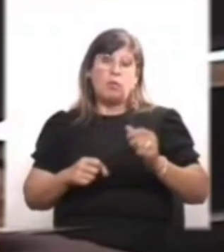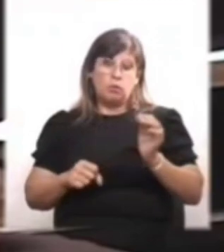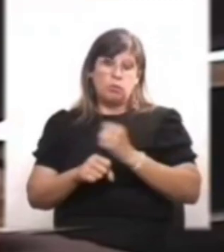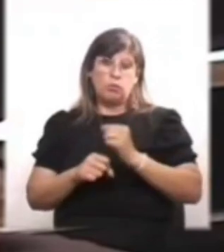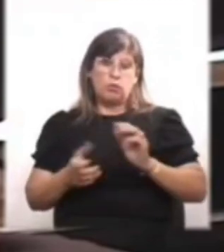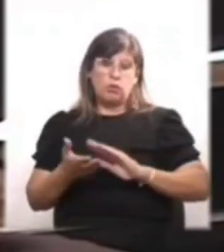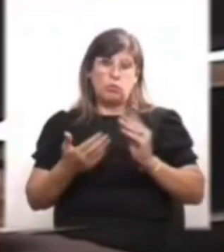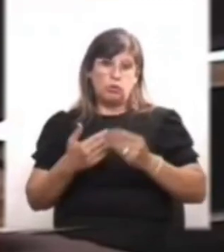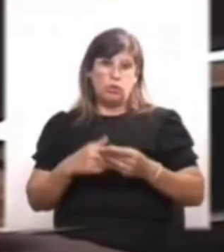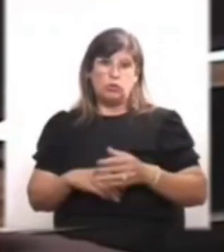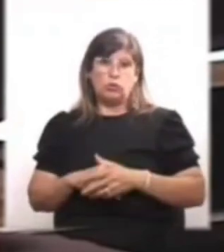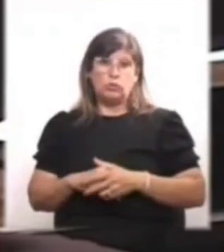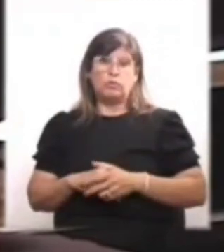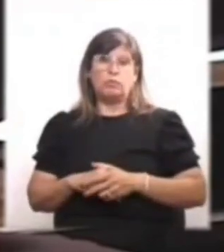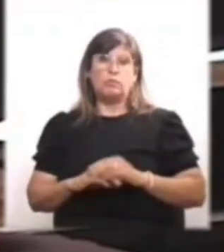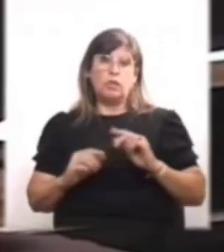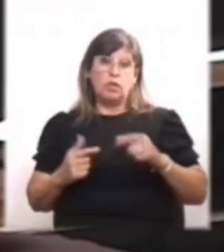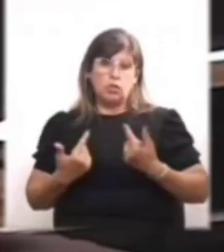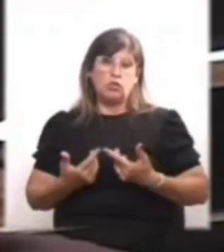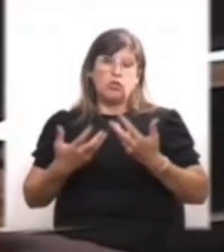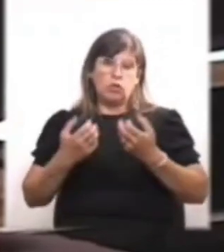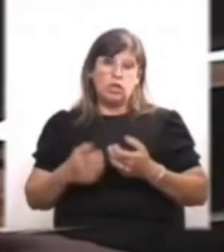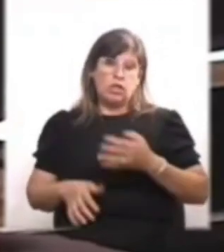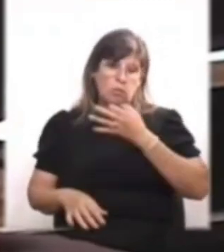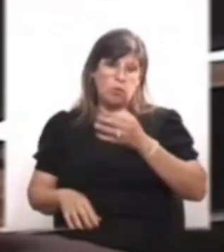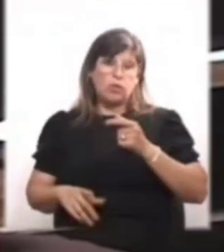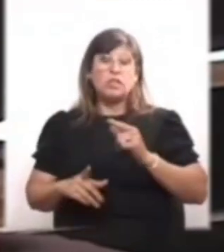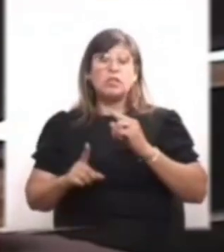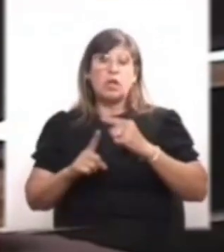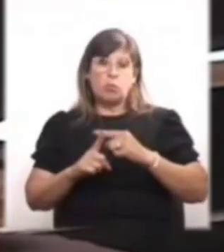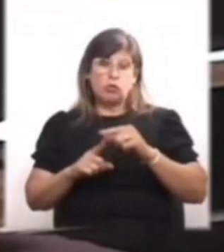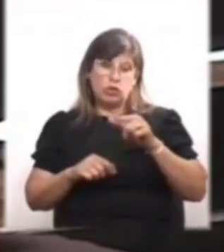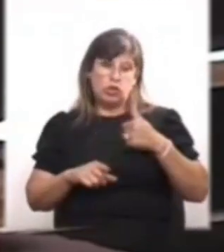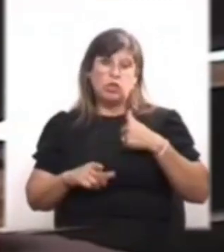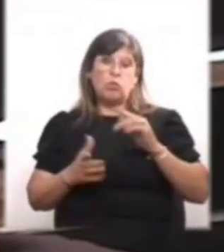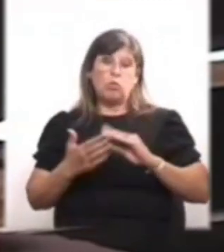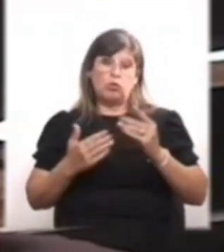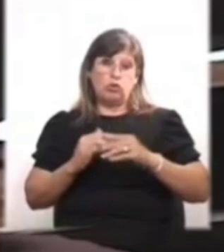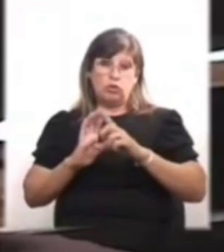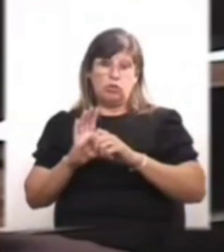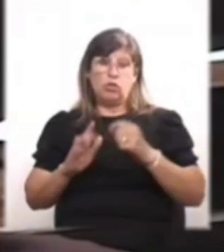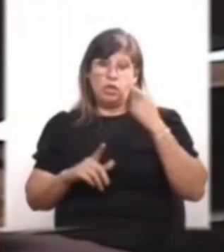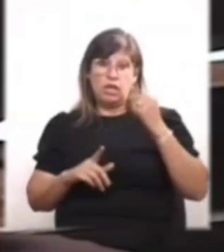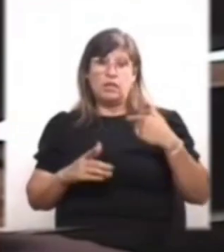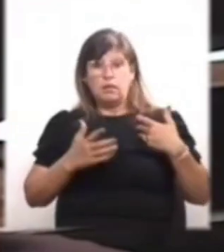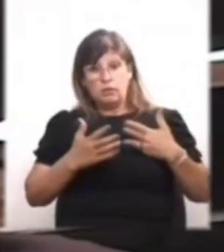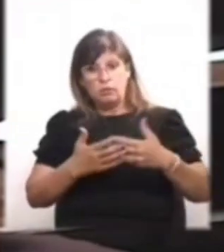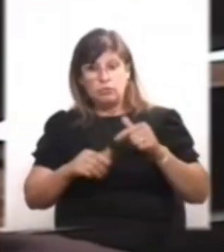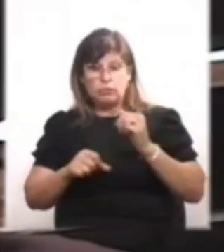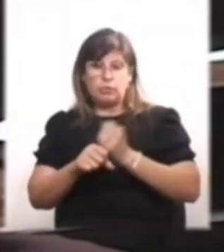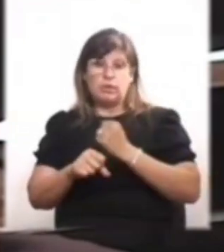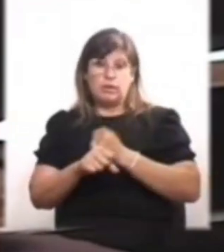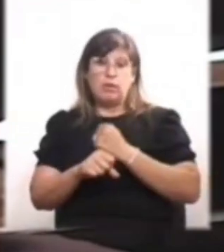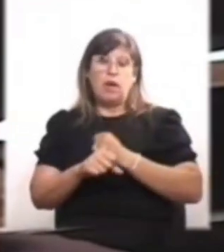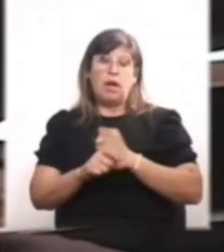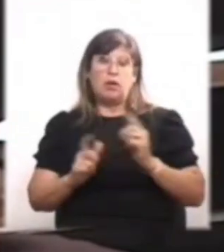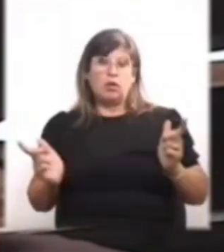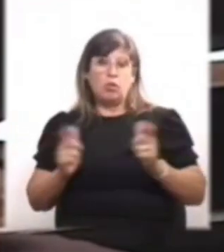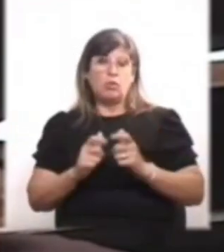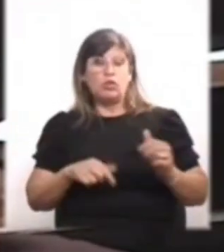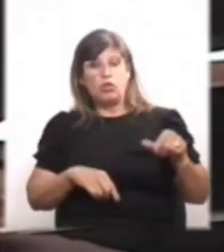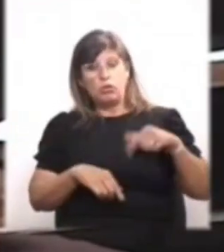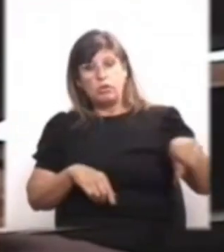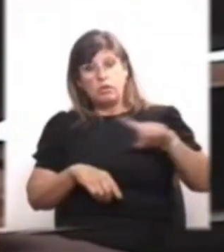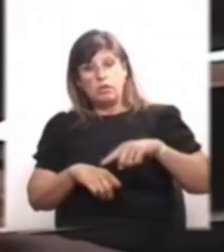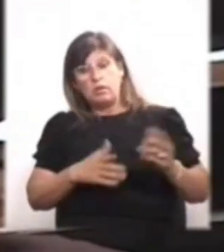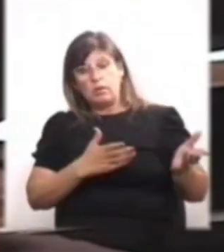proyecto. Queremos manifestar que estamos a favor del proyecto de ley. A lo largo del trabajo de esta comisión comparecieron muchas personas, por lo cual